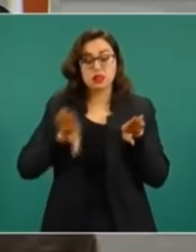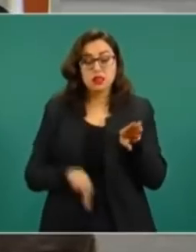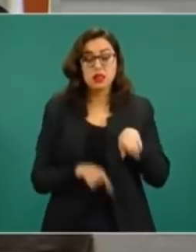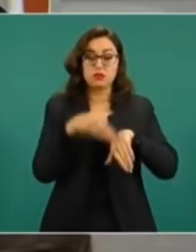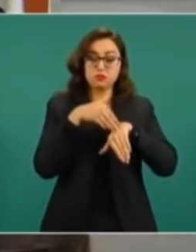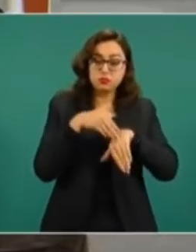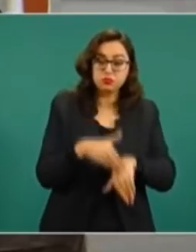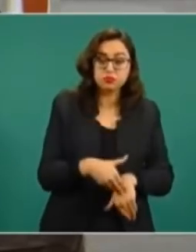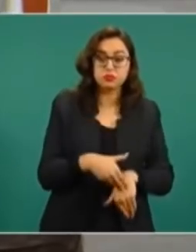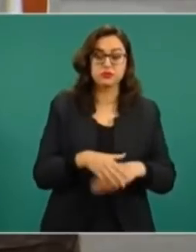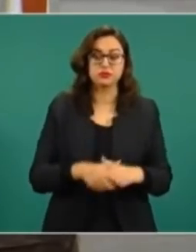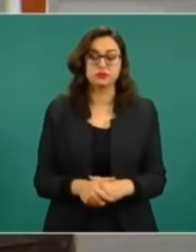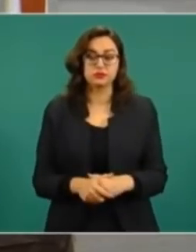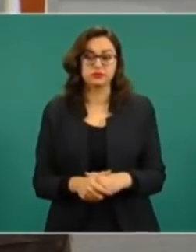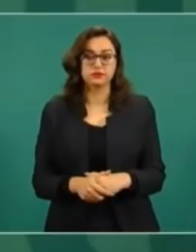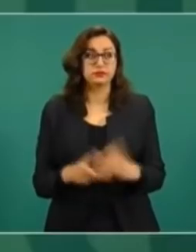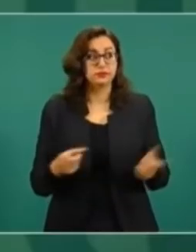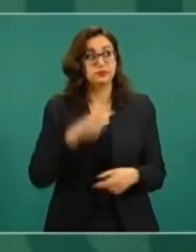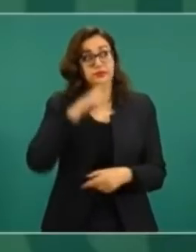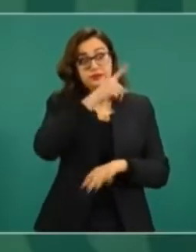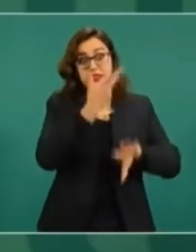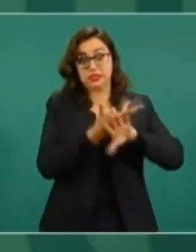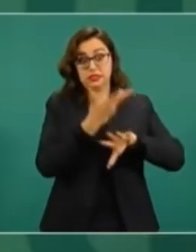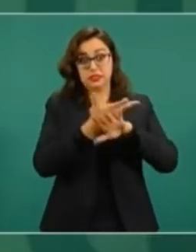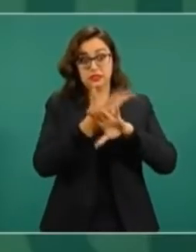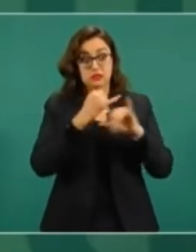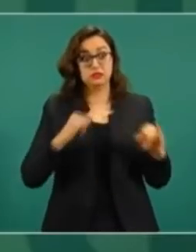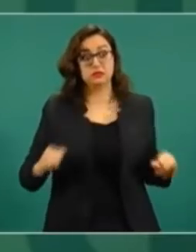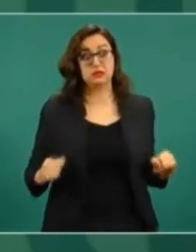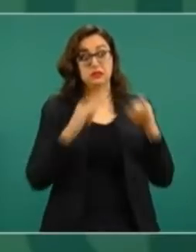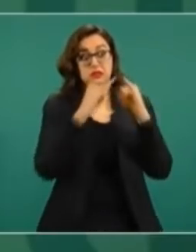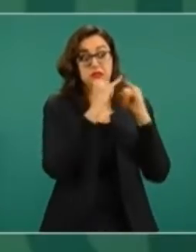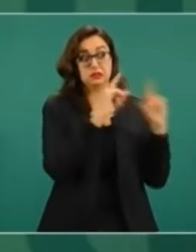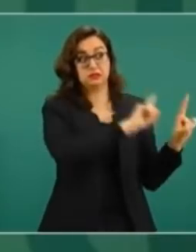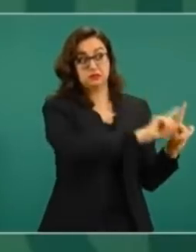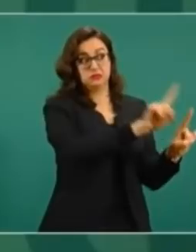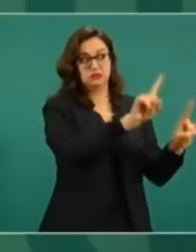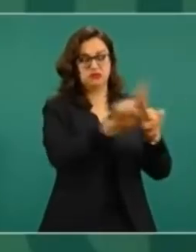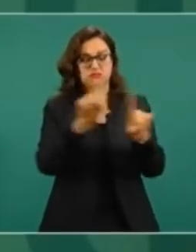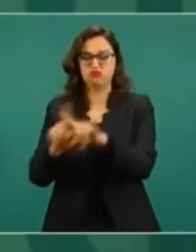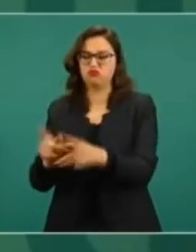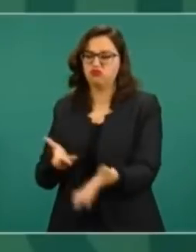Por ejemplo, las agencias entraban y salían